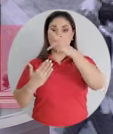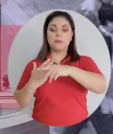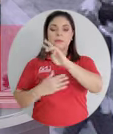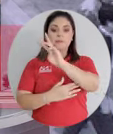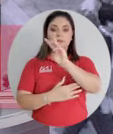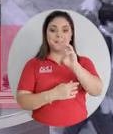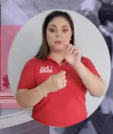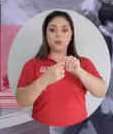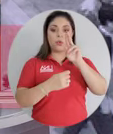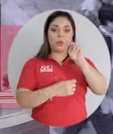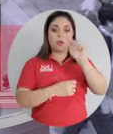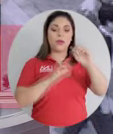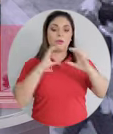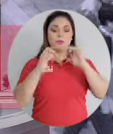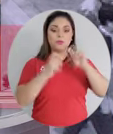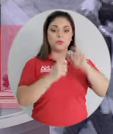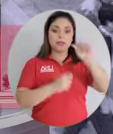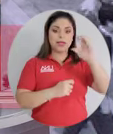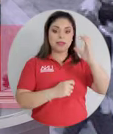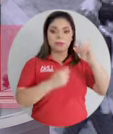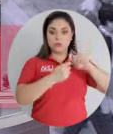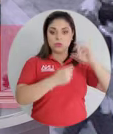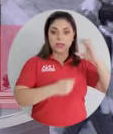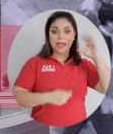otros programas en